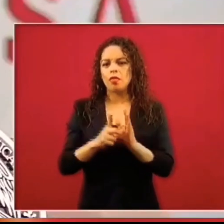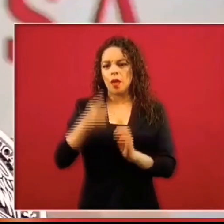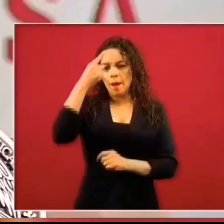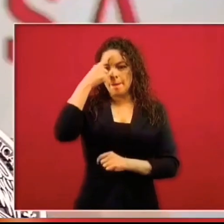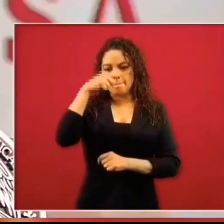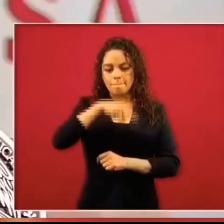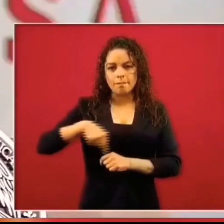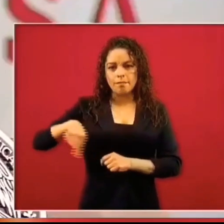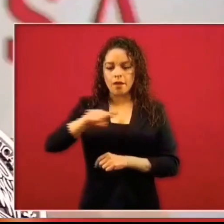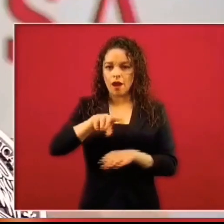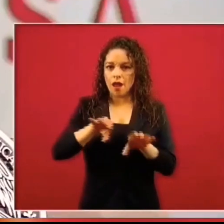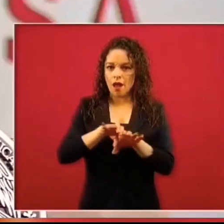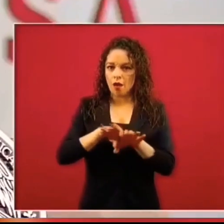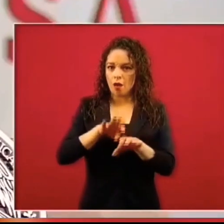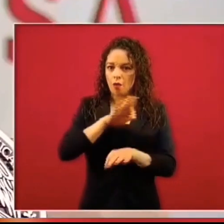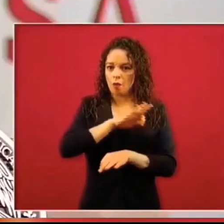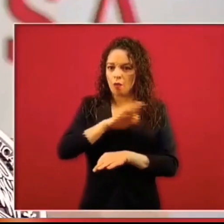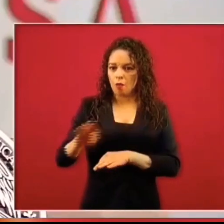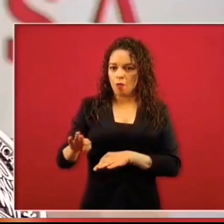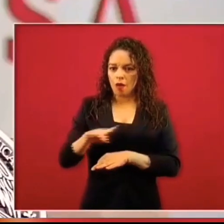neutralizar a los bots.